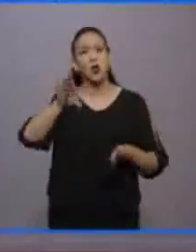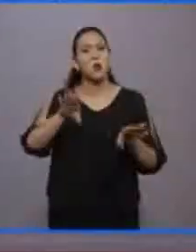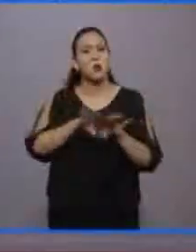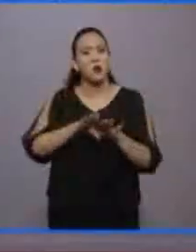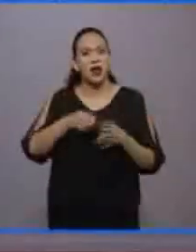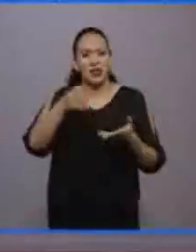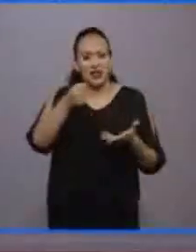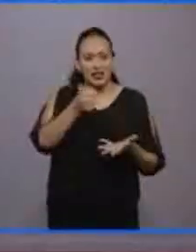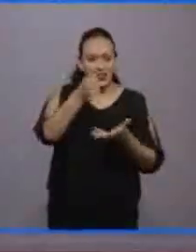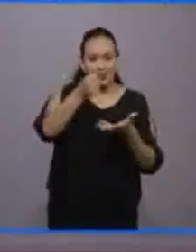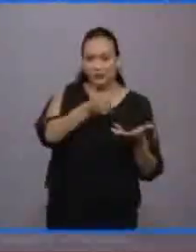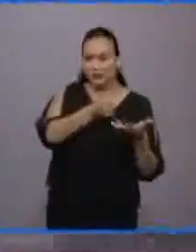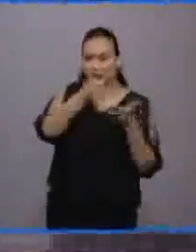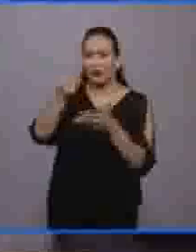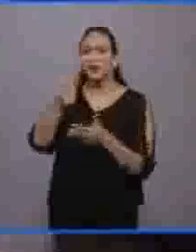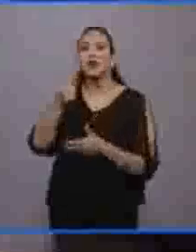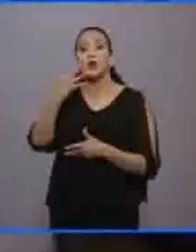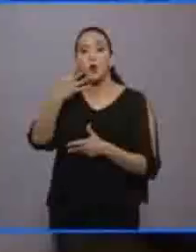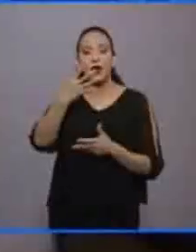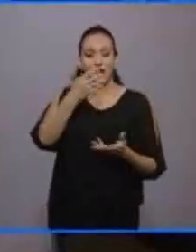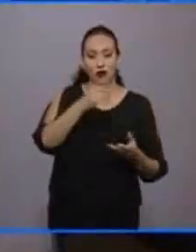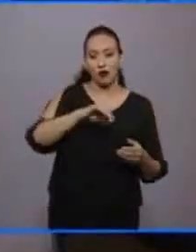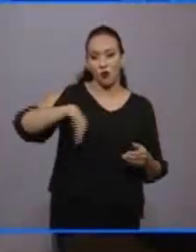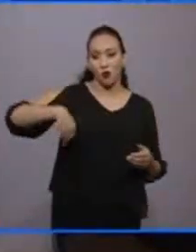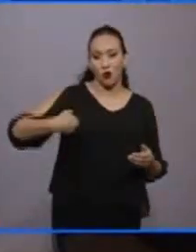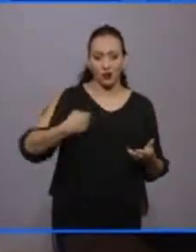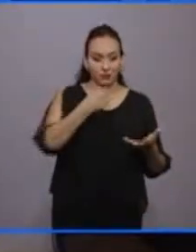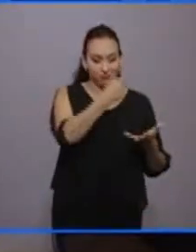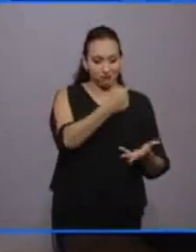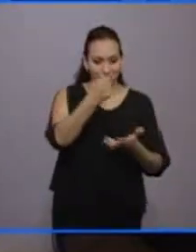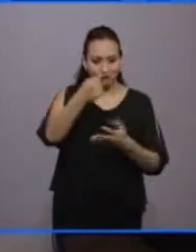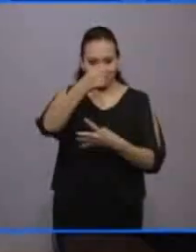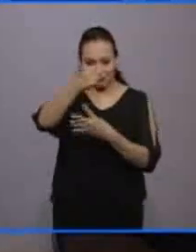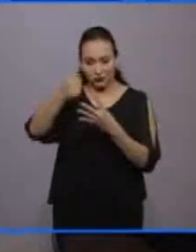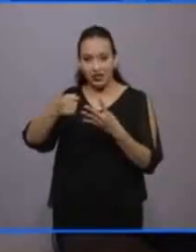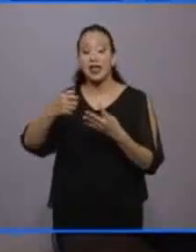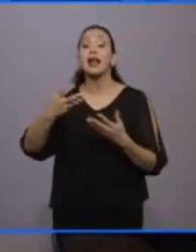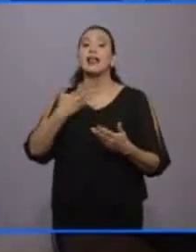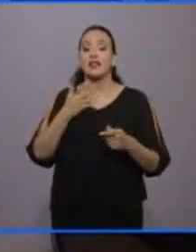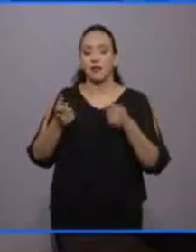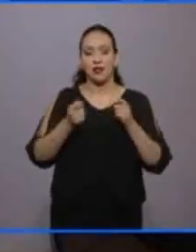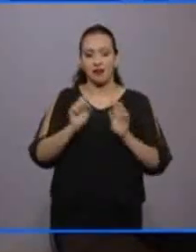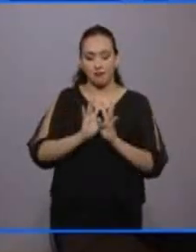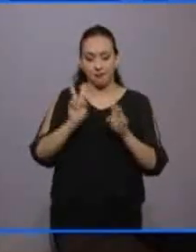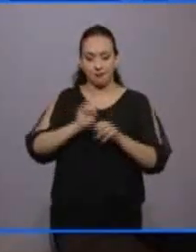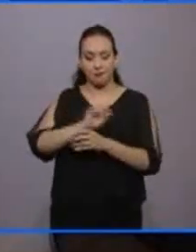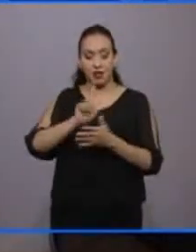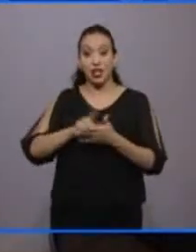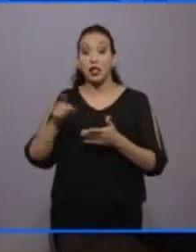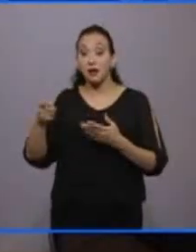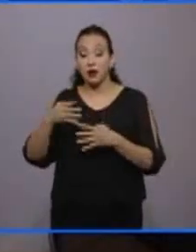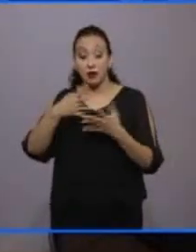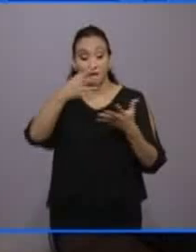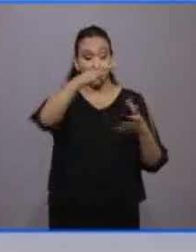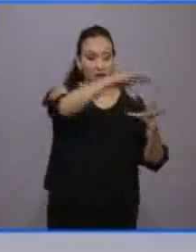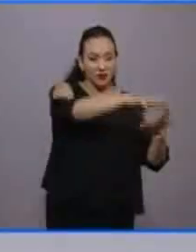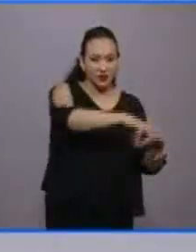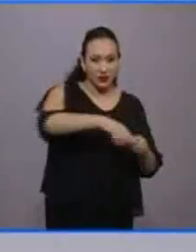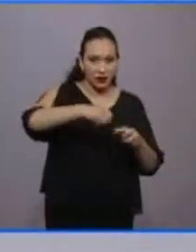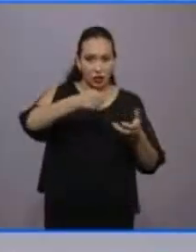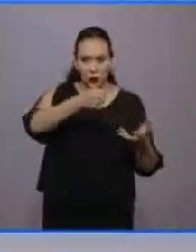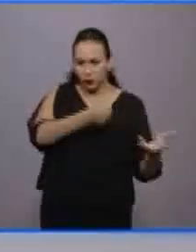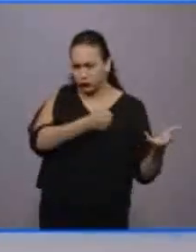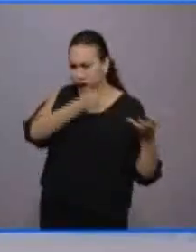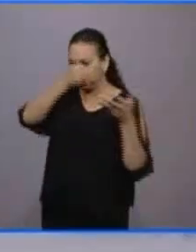de los recursos de 4 fideicomisos administrados por el Consejo de la Judicatura que se encontraban en Nacional Financiera y